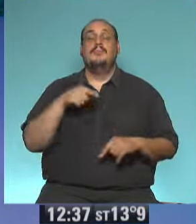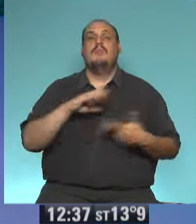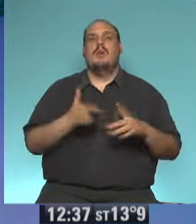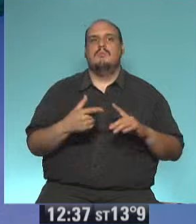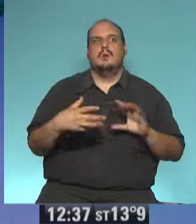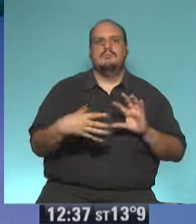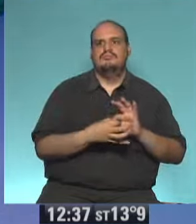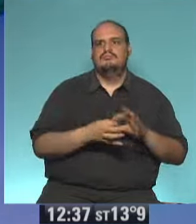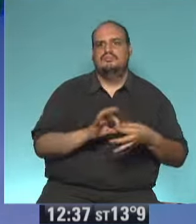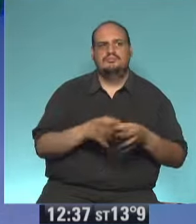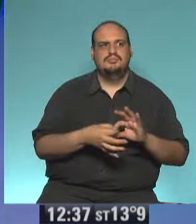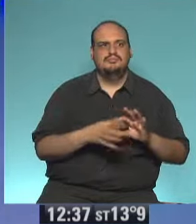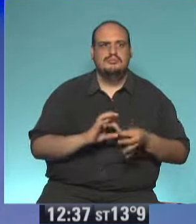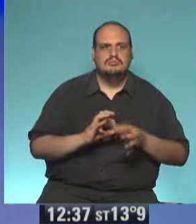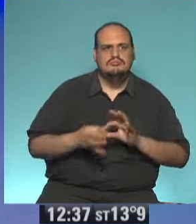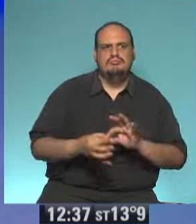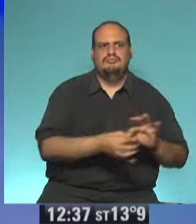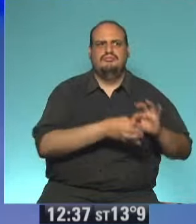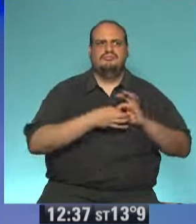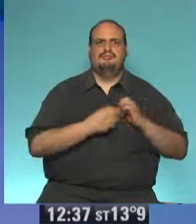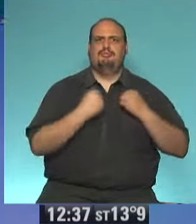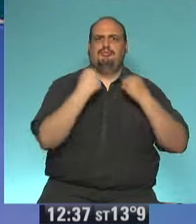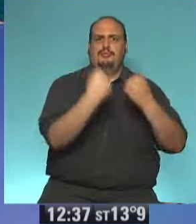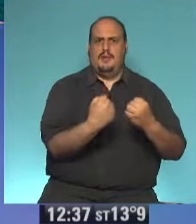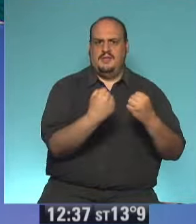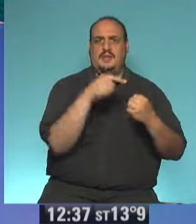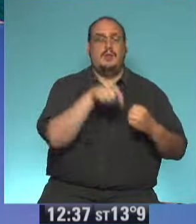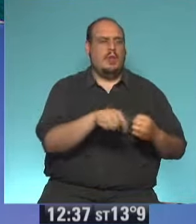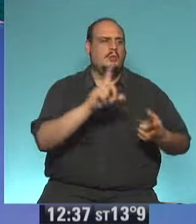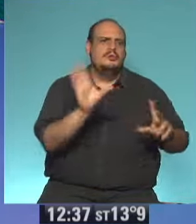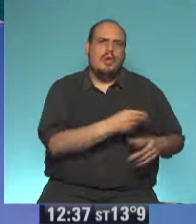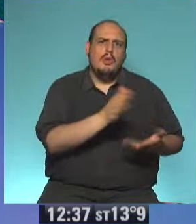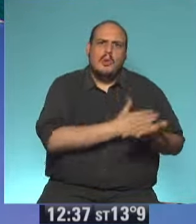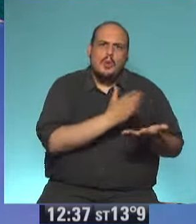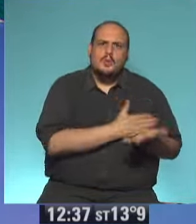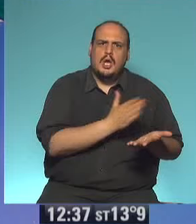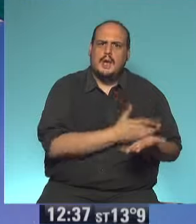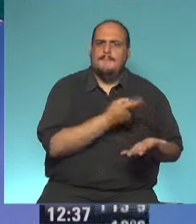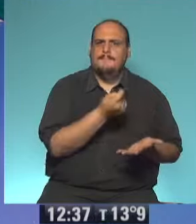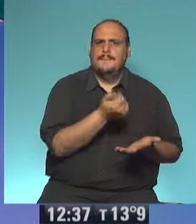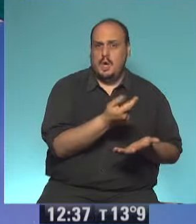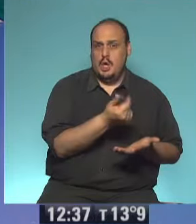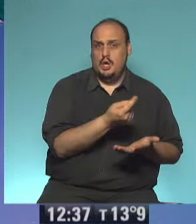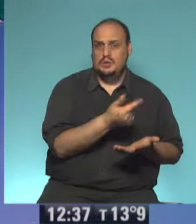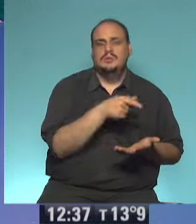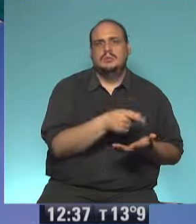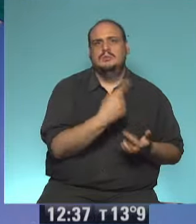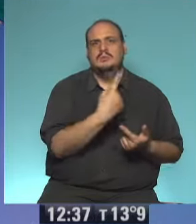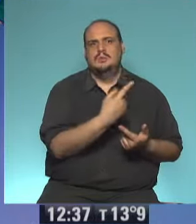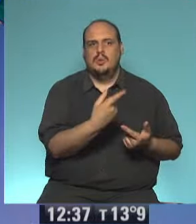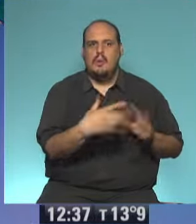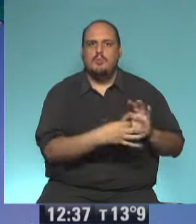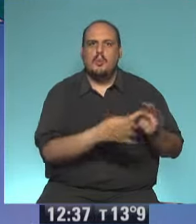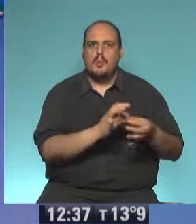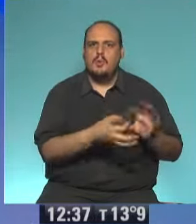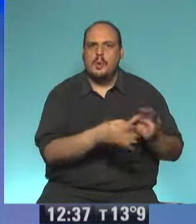fuerza de algún modo, ¿no? Porque yo me imagino que son todos pequeños productores que a través de ustedes se unen y por